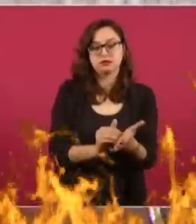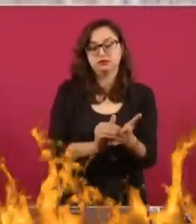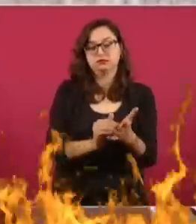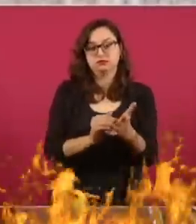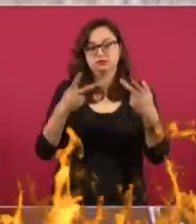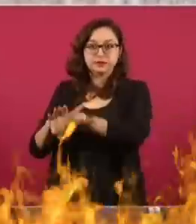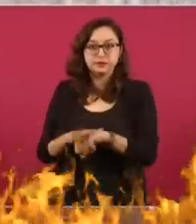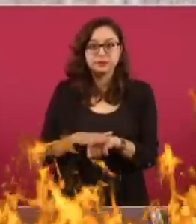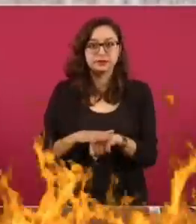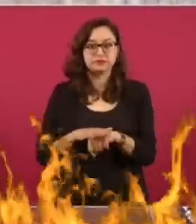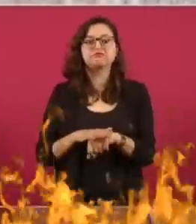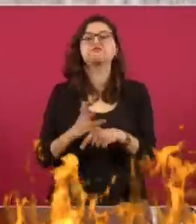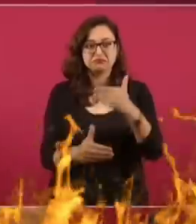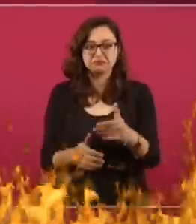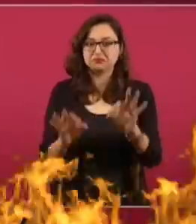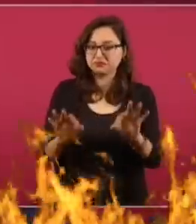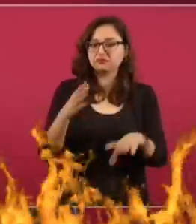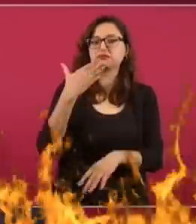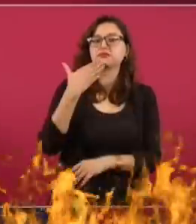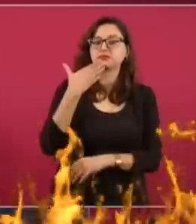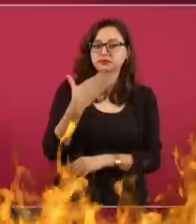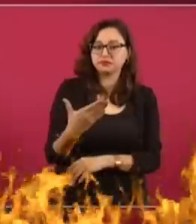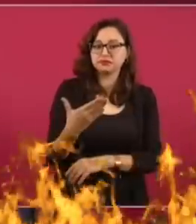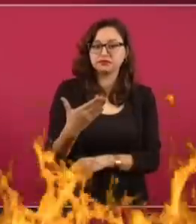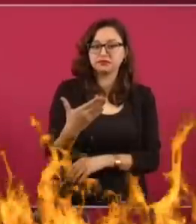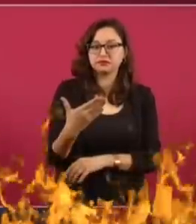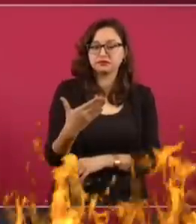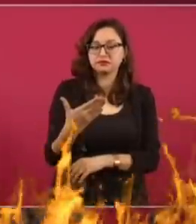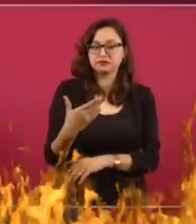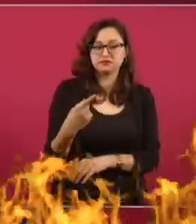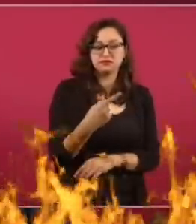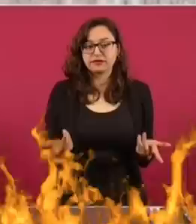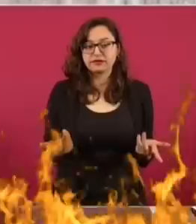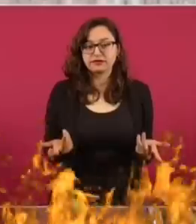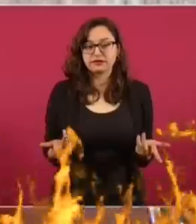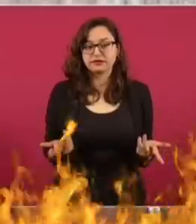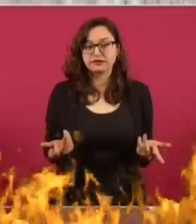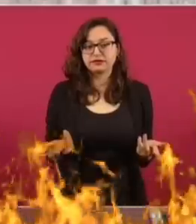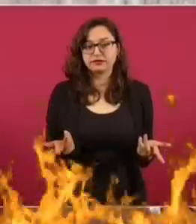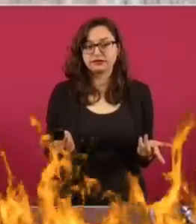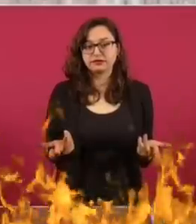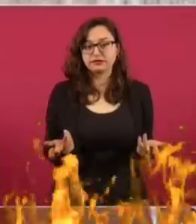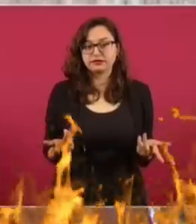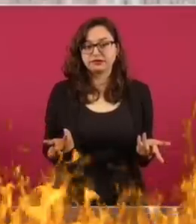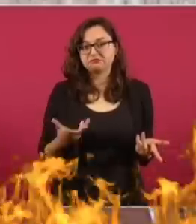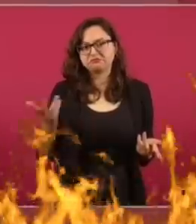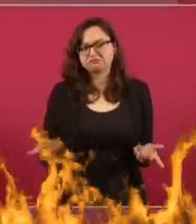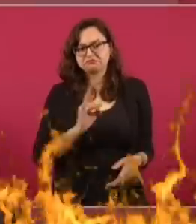para cuidar al pueblo. Vamos bien, no se dejen manipular, no hay